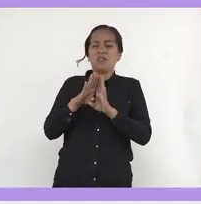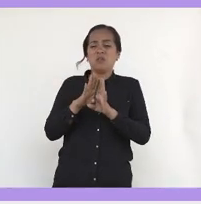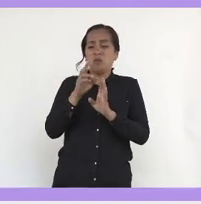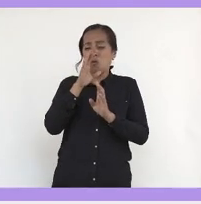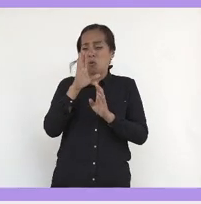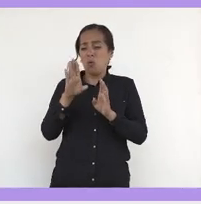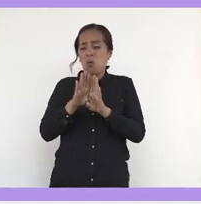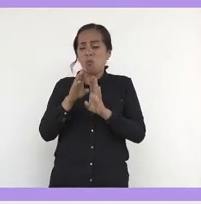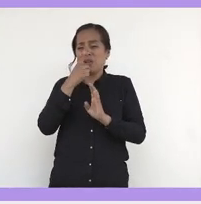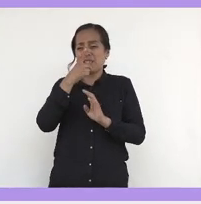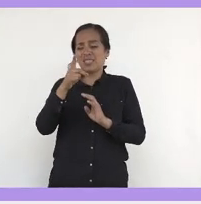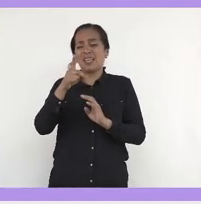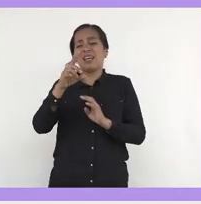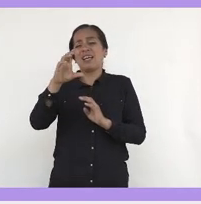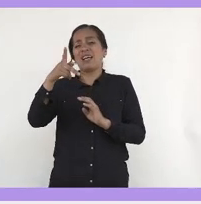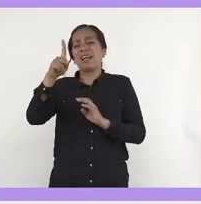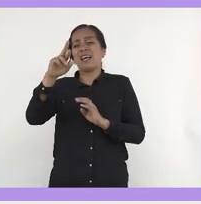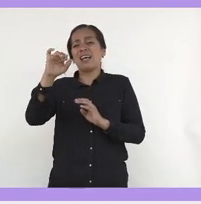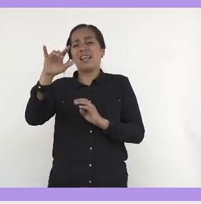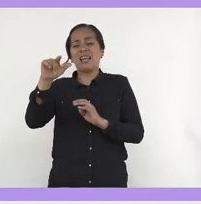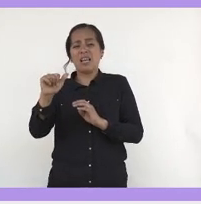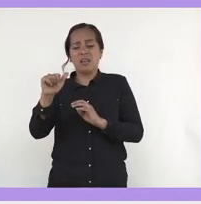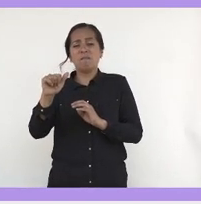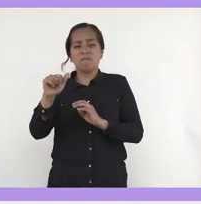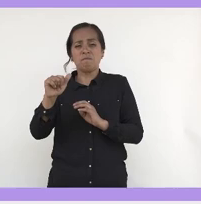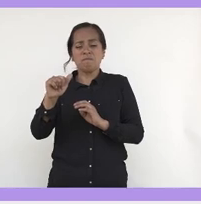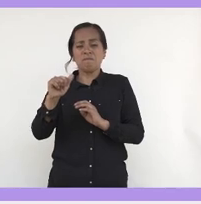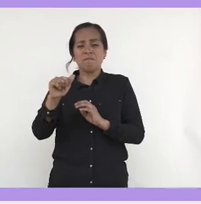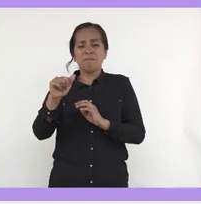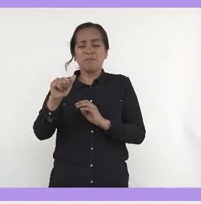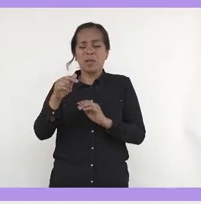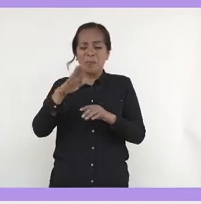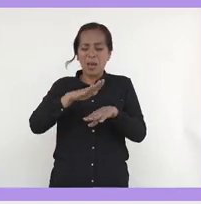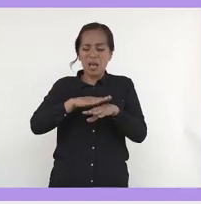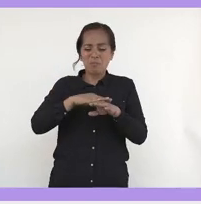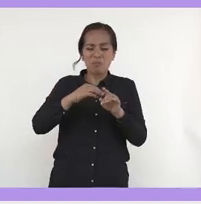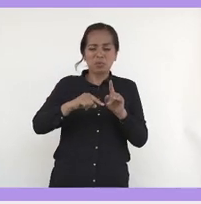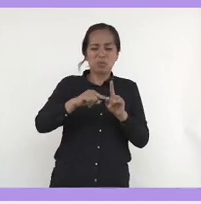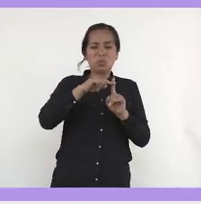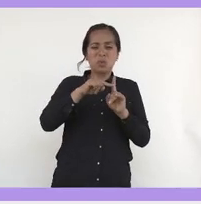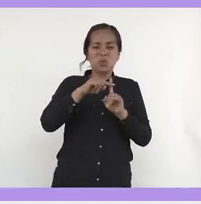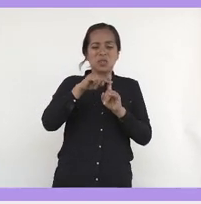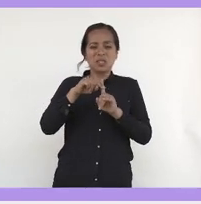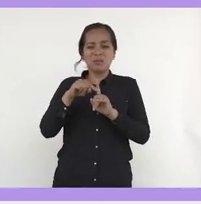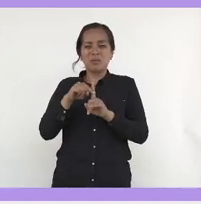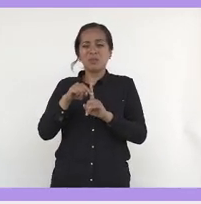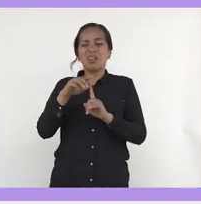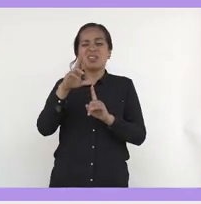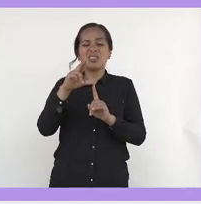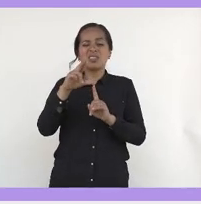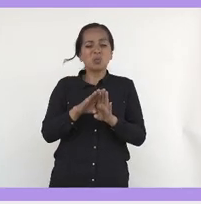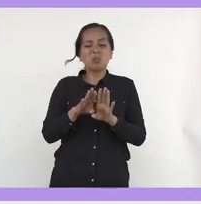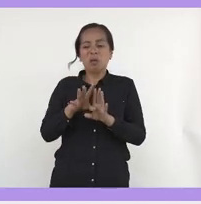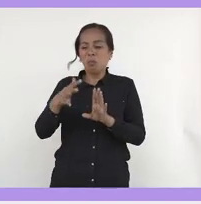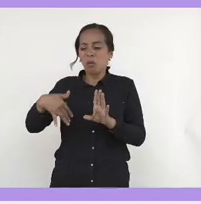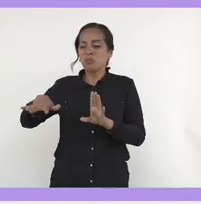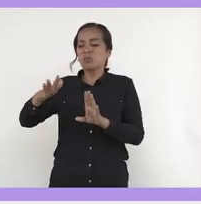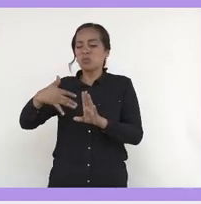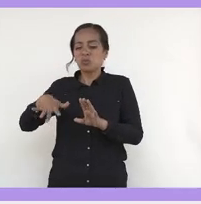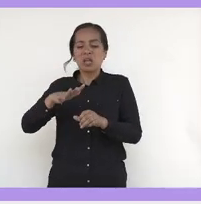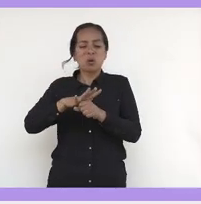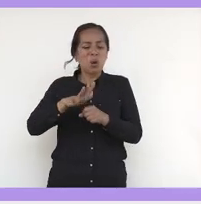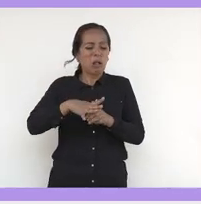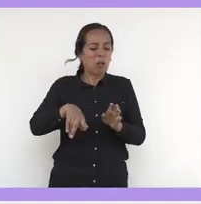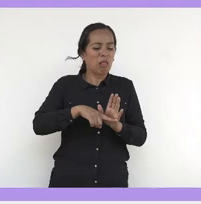Carla que las mujeres son optimistas poner el mensaje más de optimismo y no de tanto penas